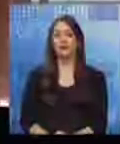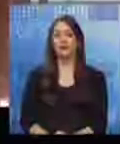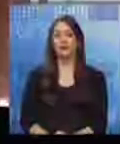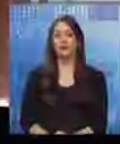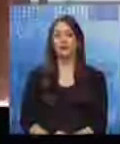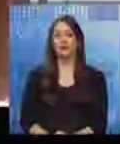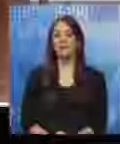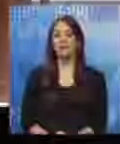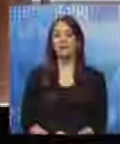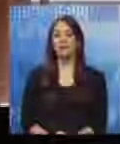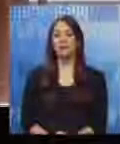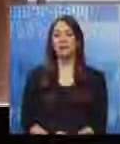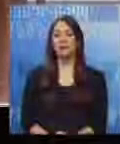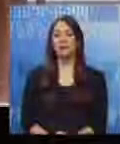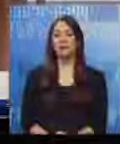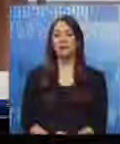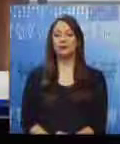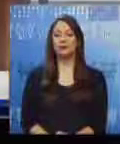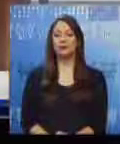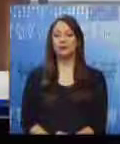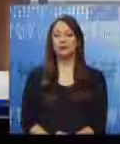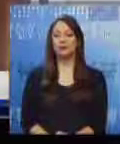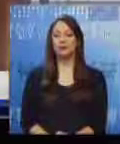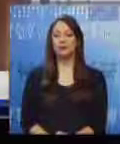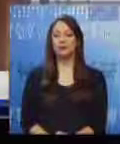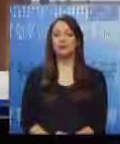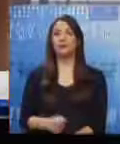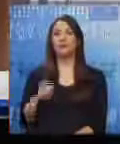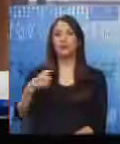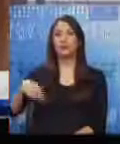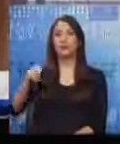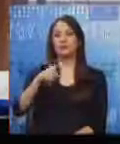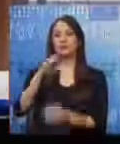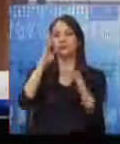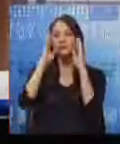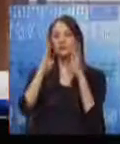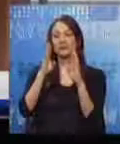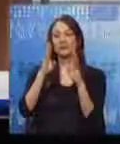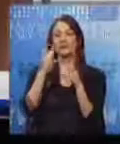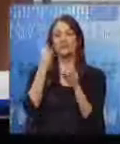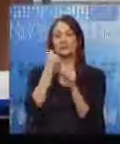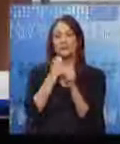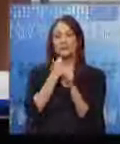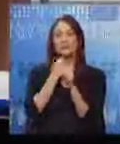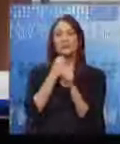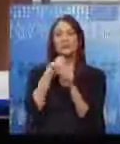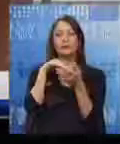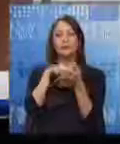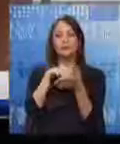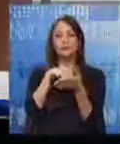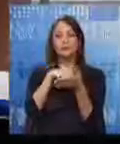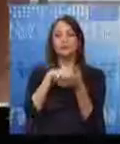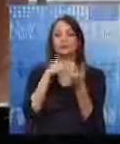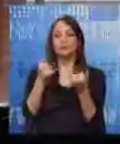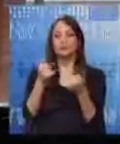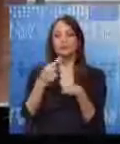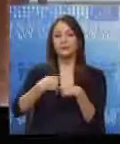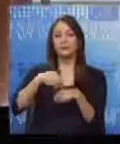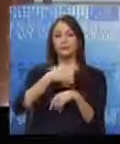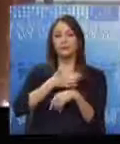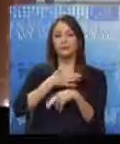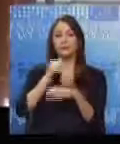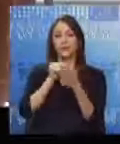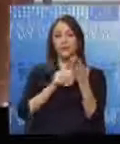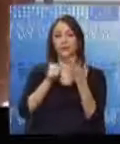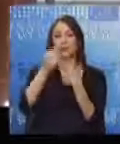han pasado ha sido lleno de esfuerzo y dedicación para llegar a este día. Deseo, a nombre del Ministerio